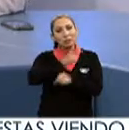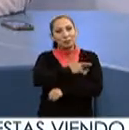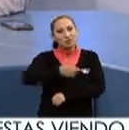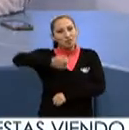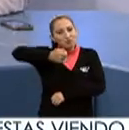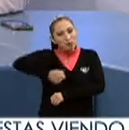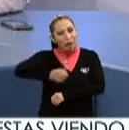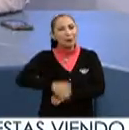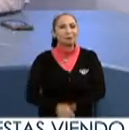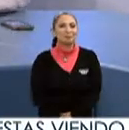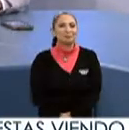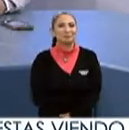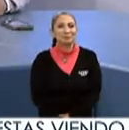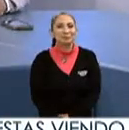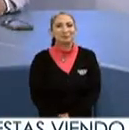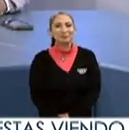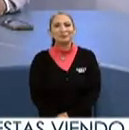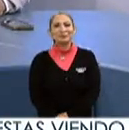placer saludarte.